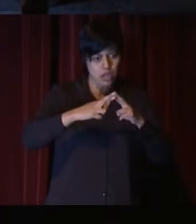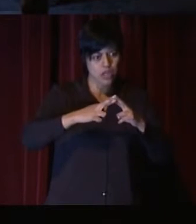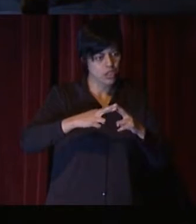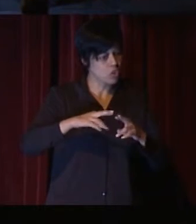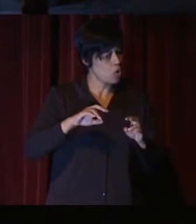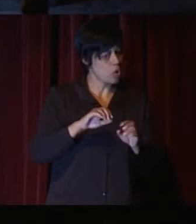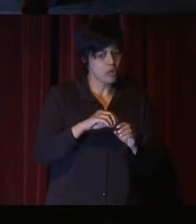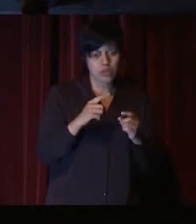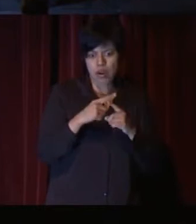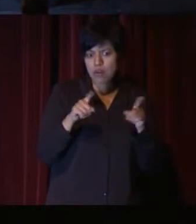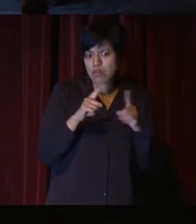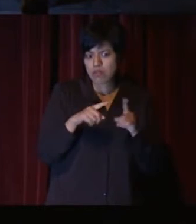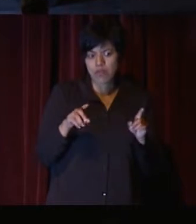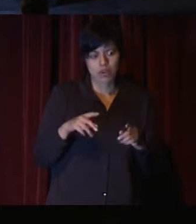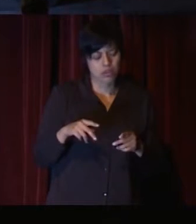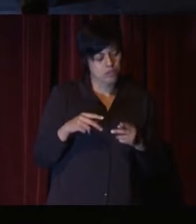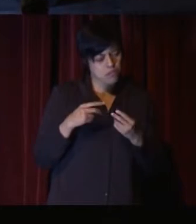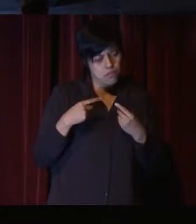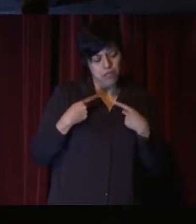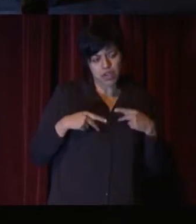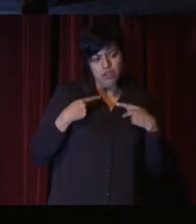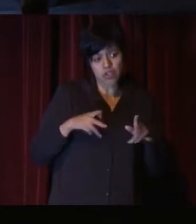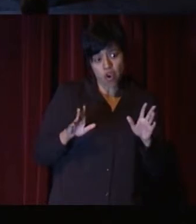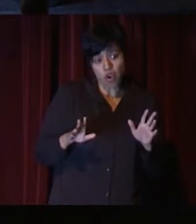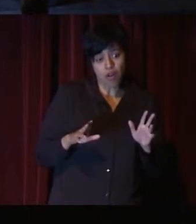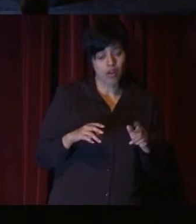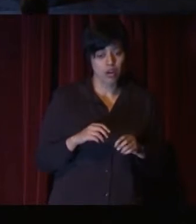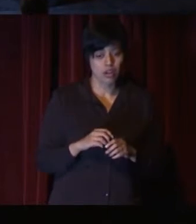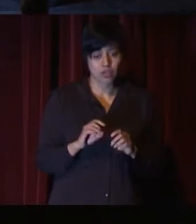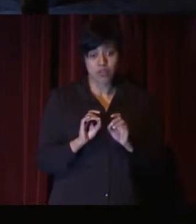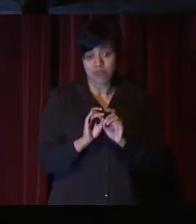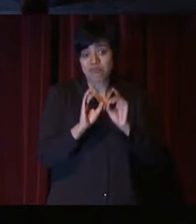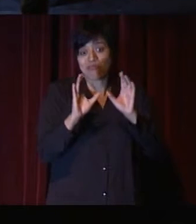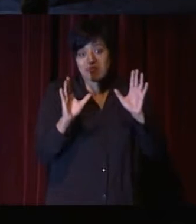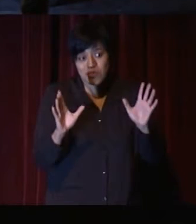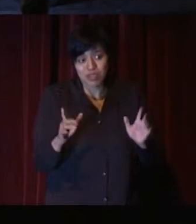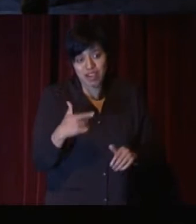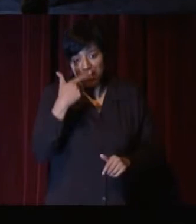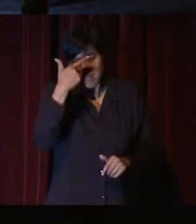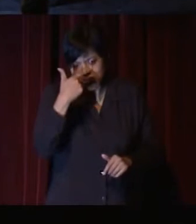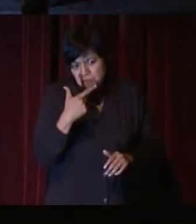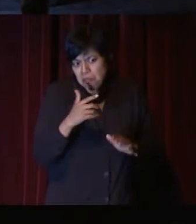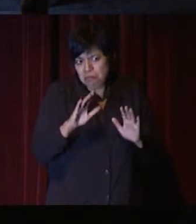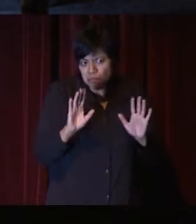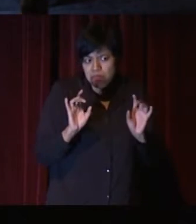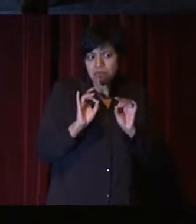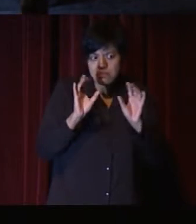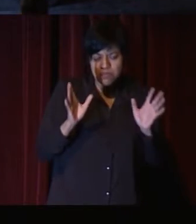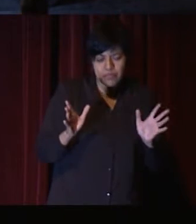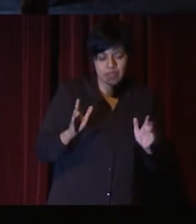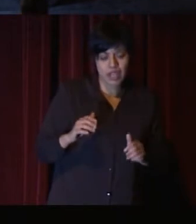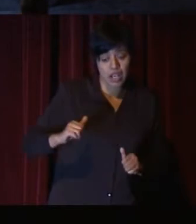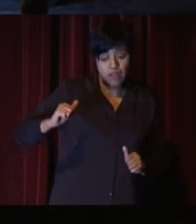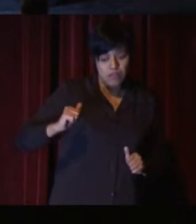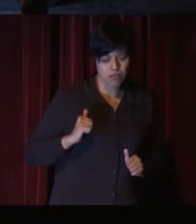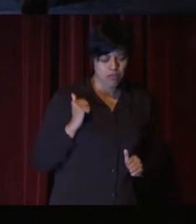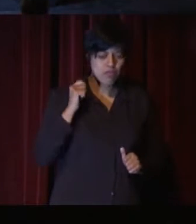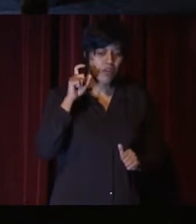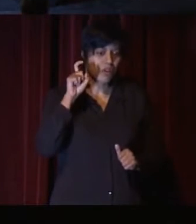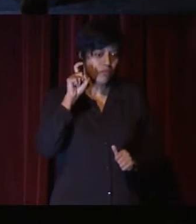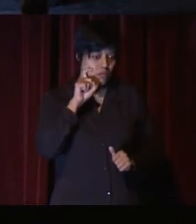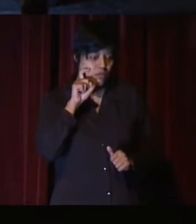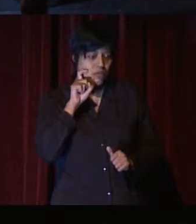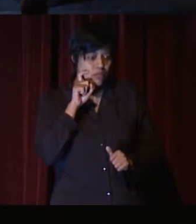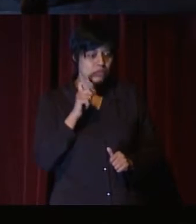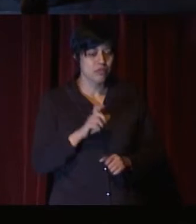victimarios que tenemos como un estereotipo no son los que tienen a méxico como número uno en abuso sexual en el